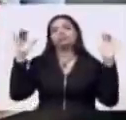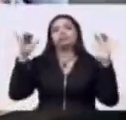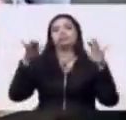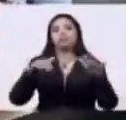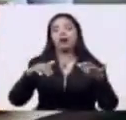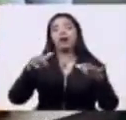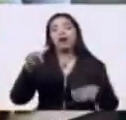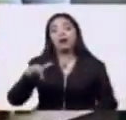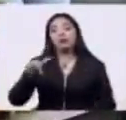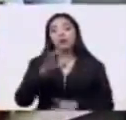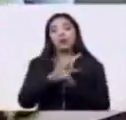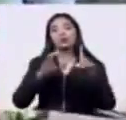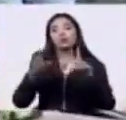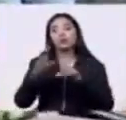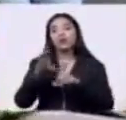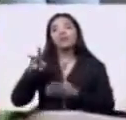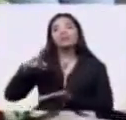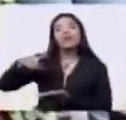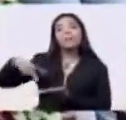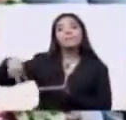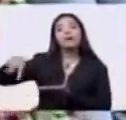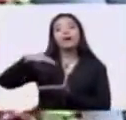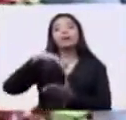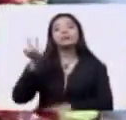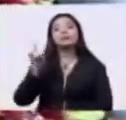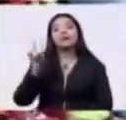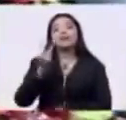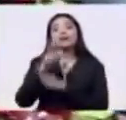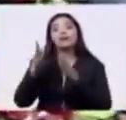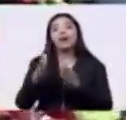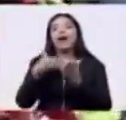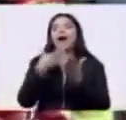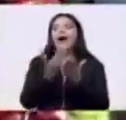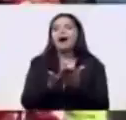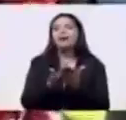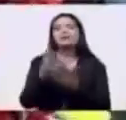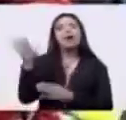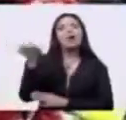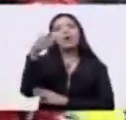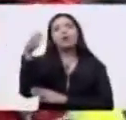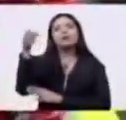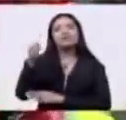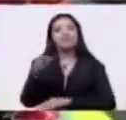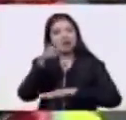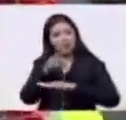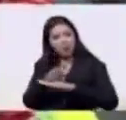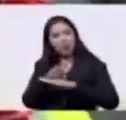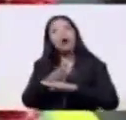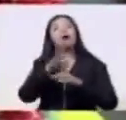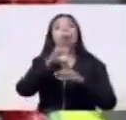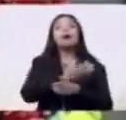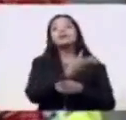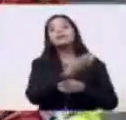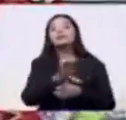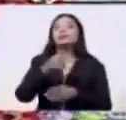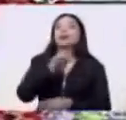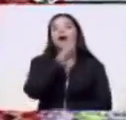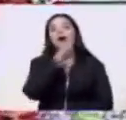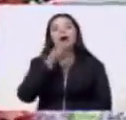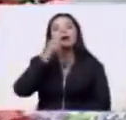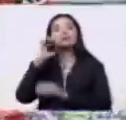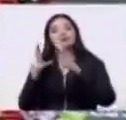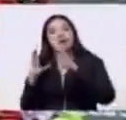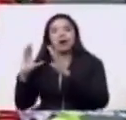también sale desde Plaza Venezuela hasta los monolitos. Vamos a ir cantándole a San Juan, o sea que